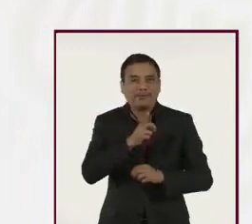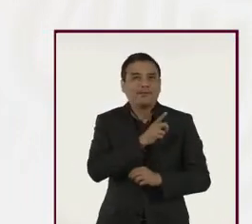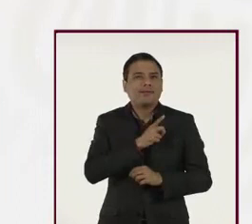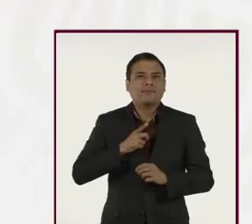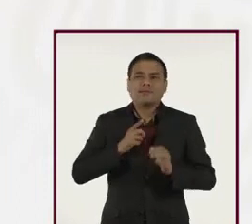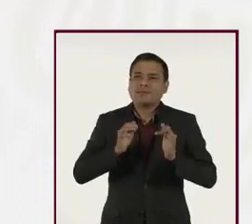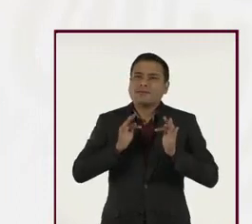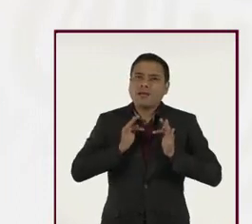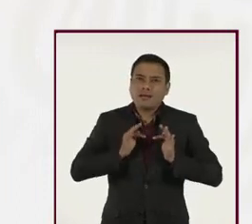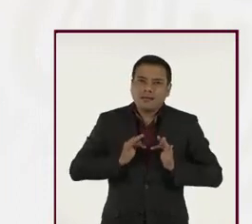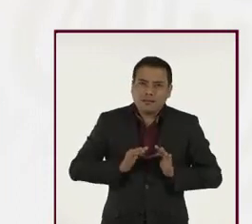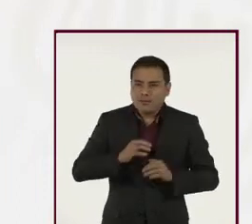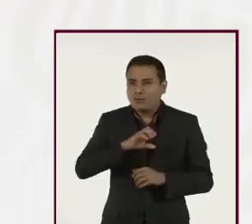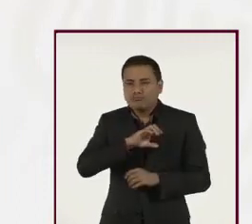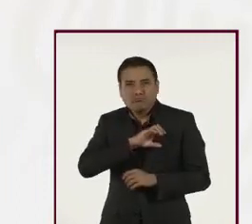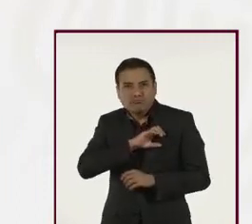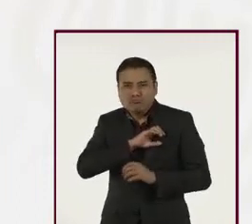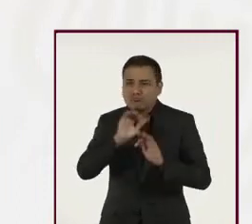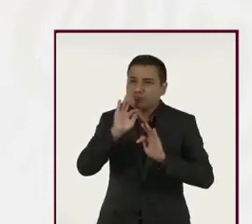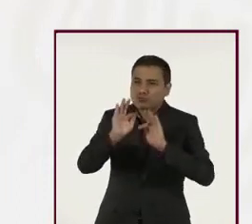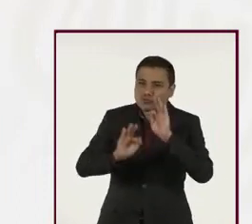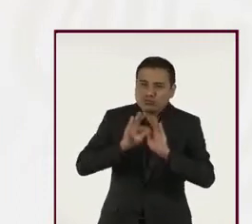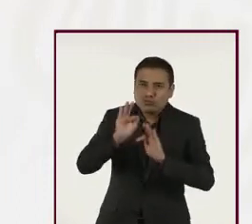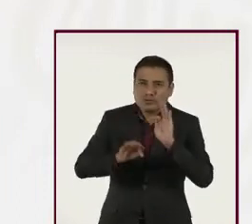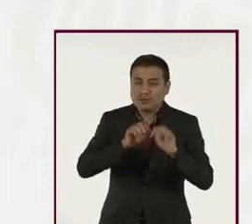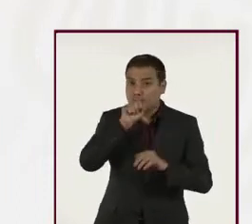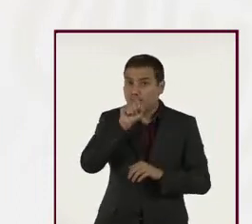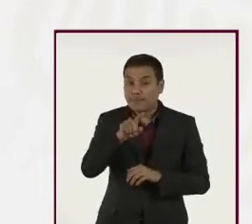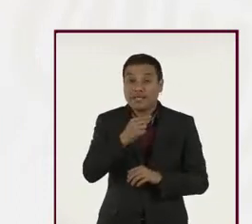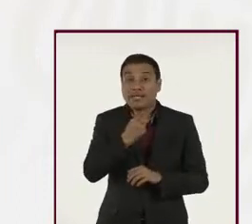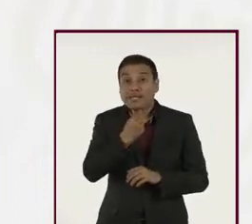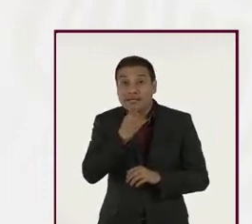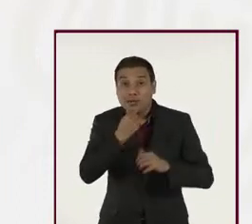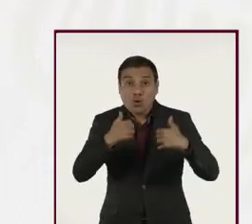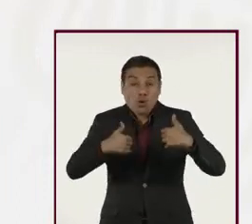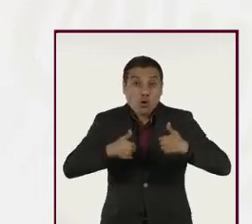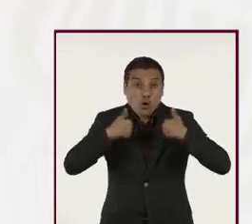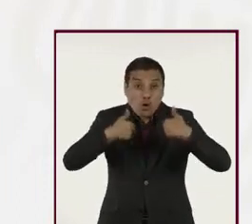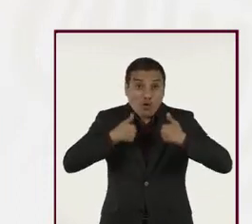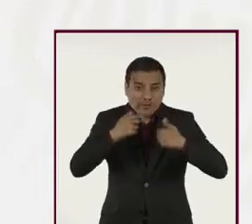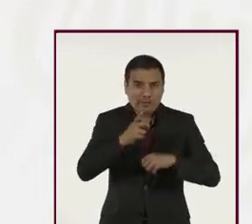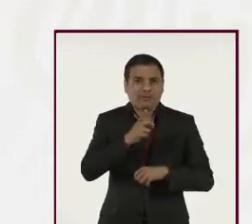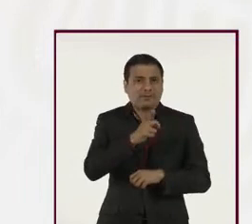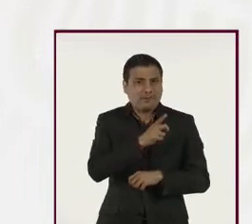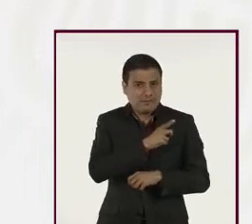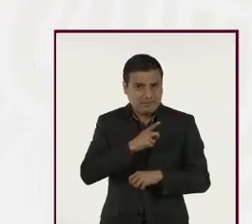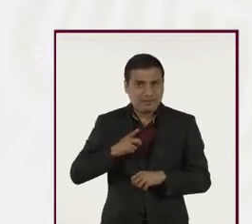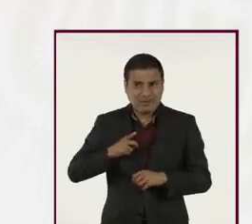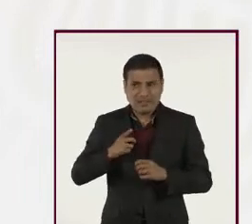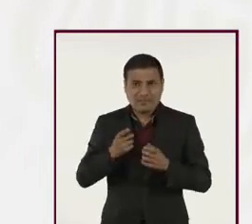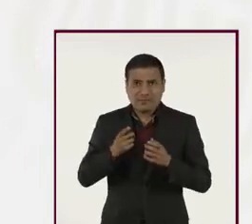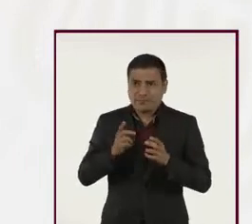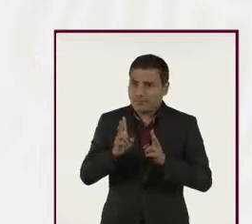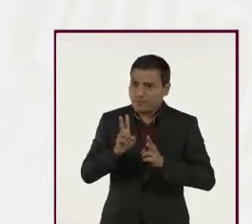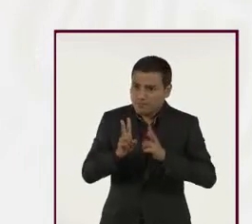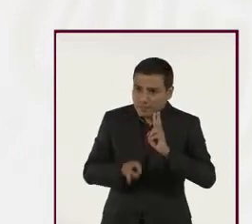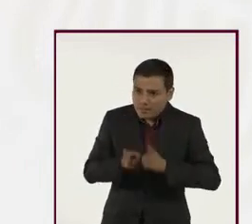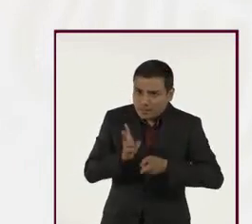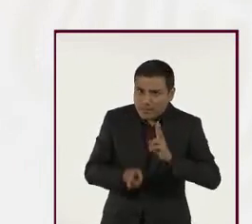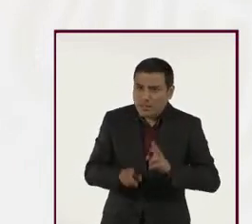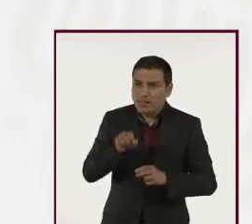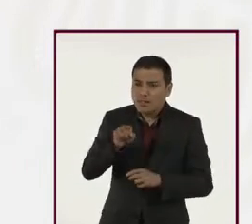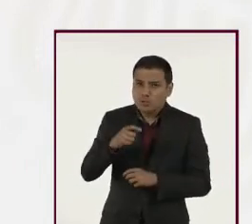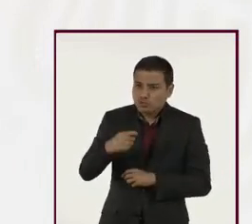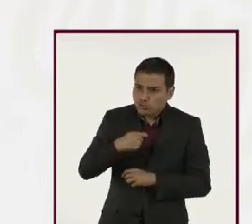y donde un niño o adolescente tenga adecuadas herramientas o mecanismos para hablar de su individualidad y tenga